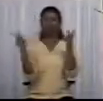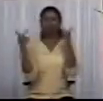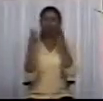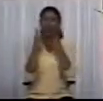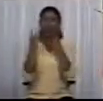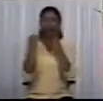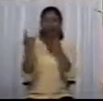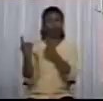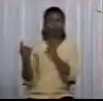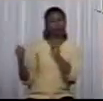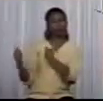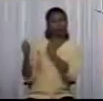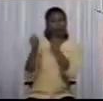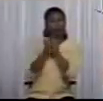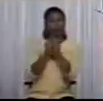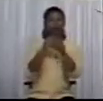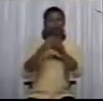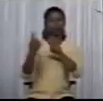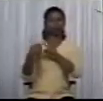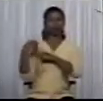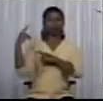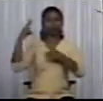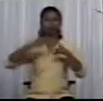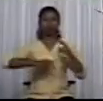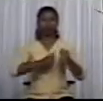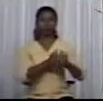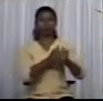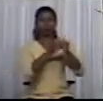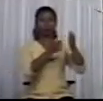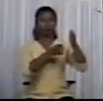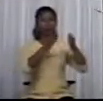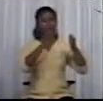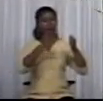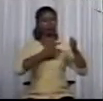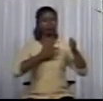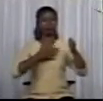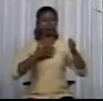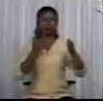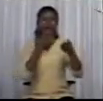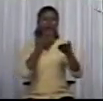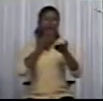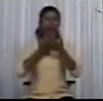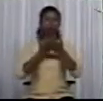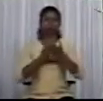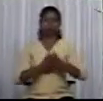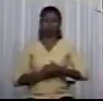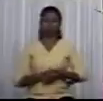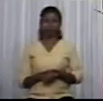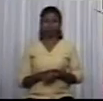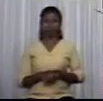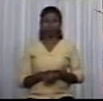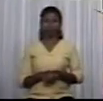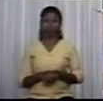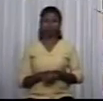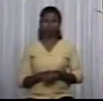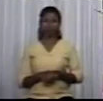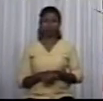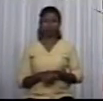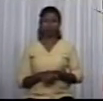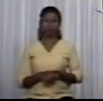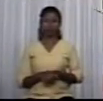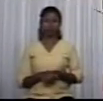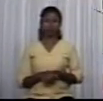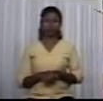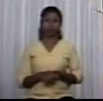quien estuvo acompañado del conocido Papá Roncón, quien con sentimiento mostró su agradecimiento. Este